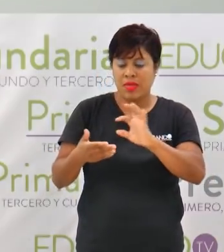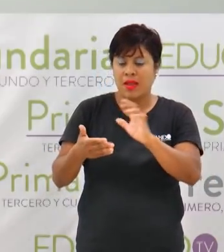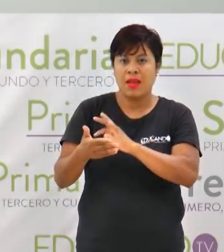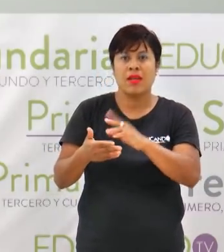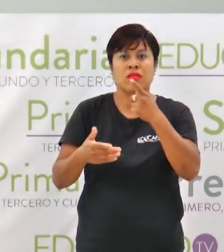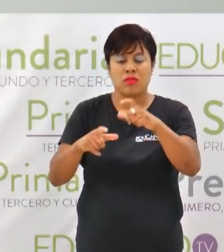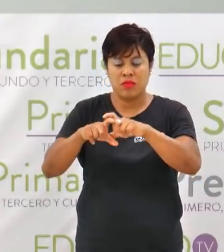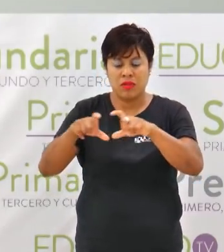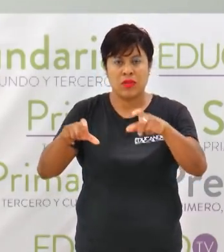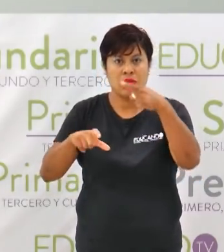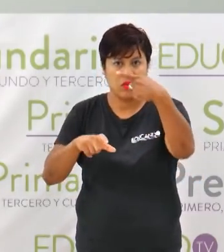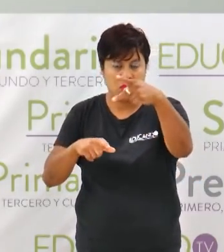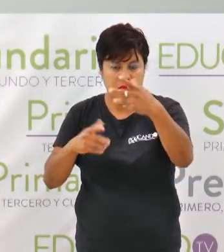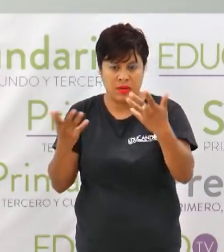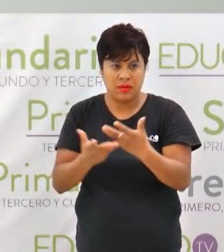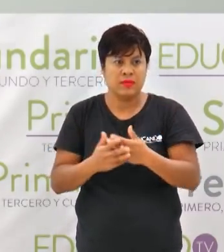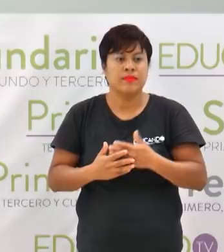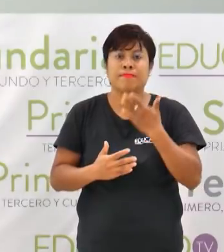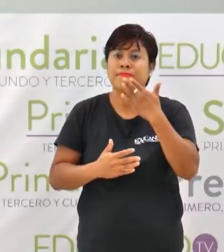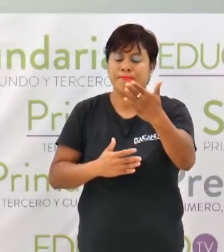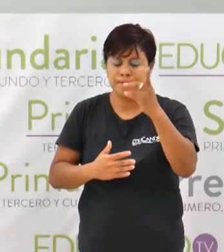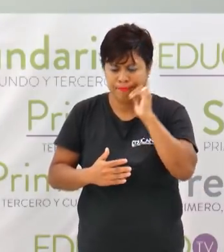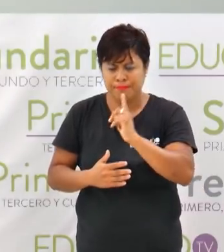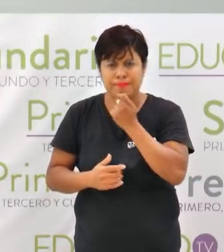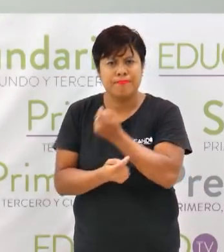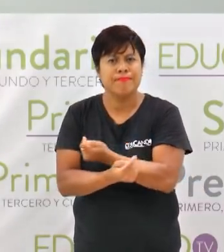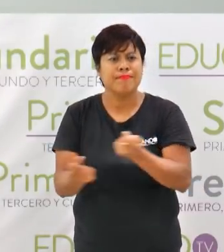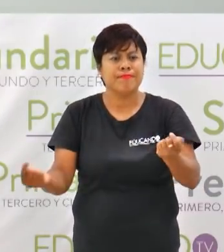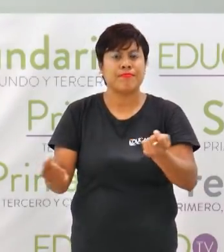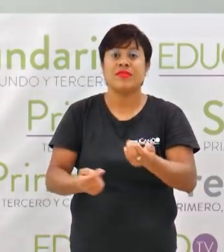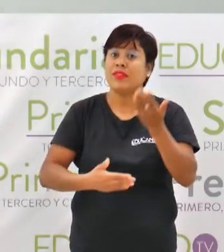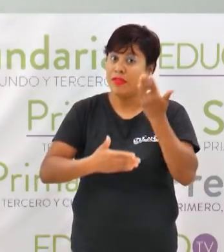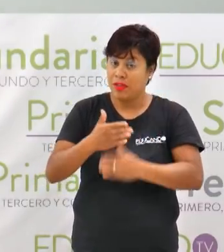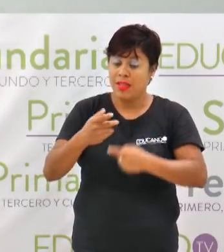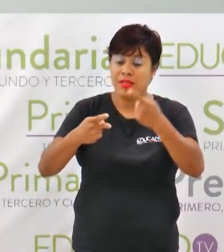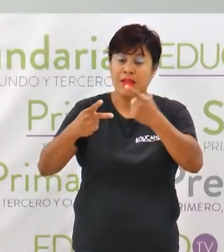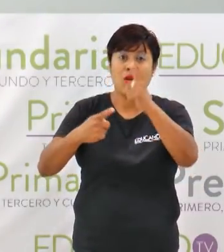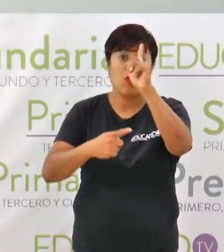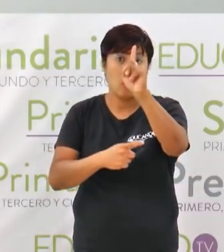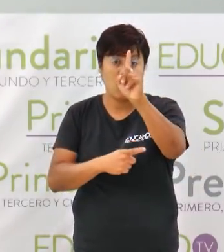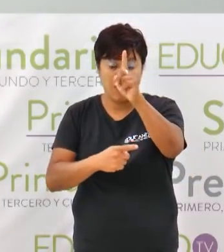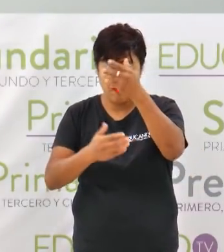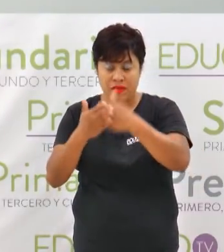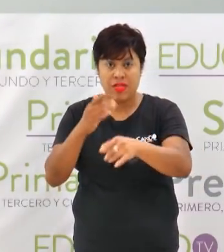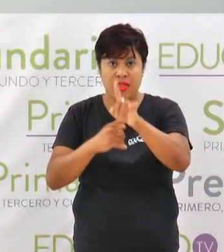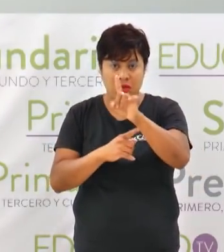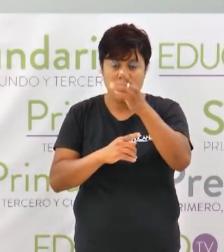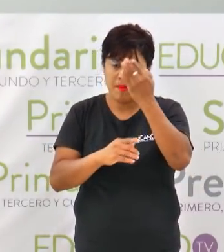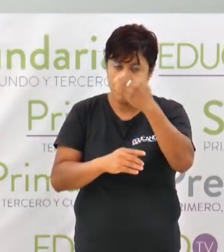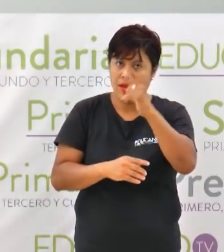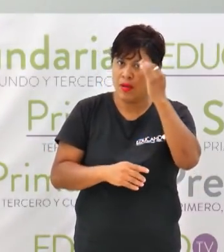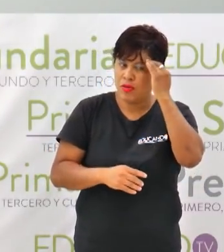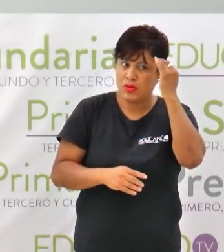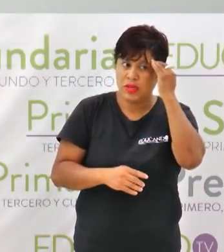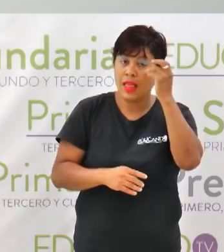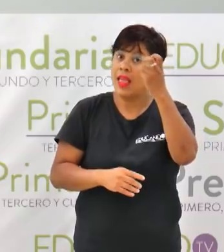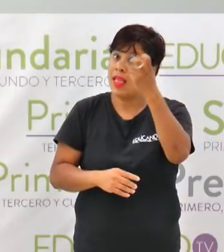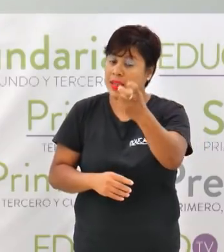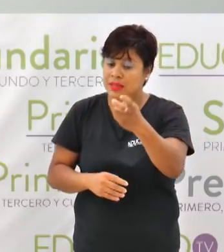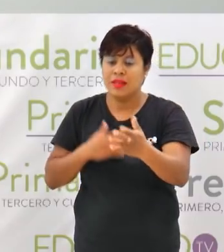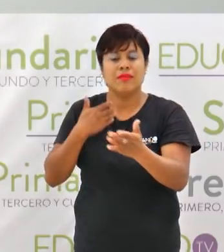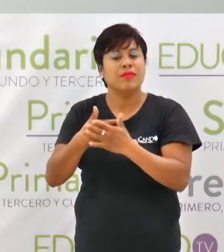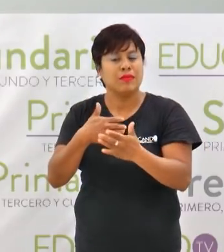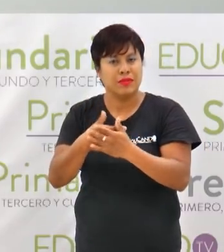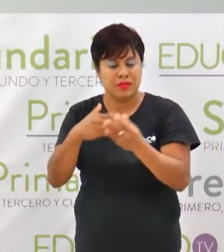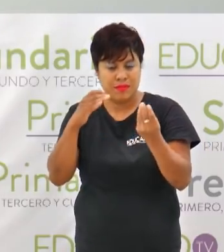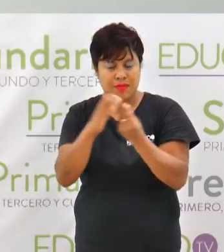los folletos que tú realizas. Muy bien, niños y niñas, nos falta una ventaja por conocer y esa ventaja la